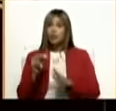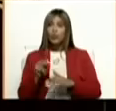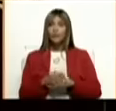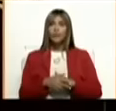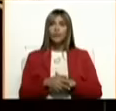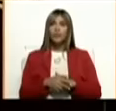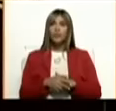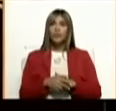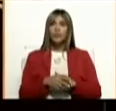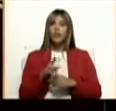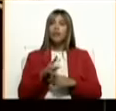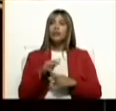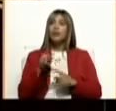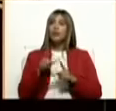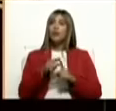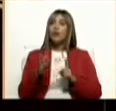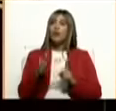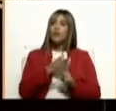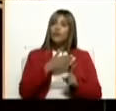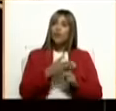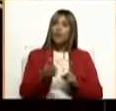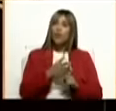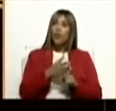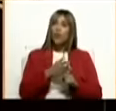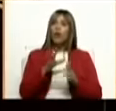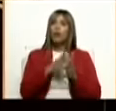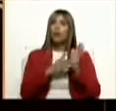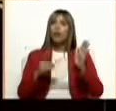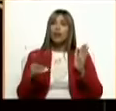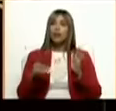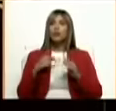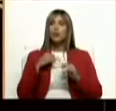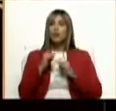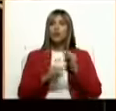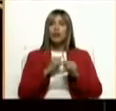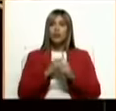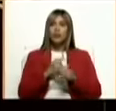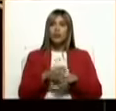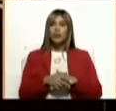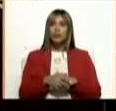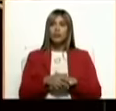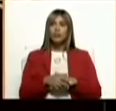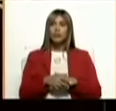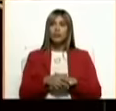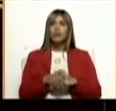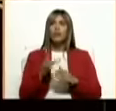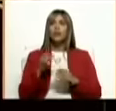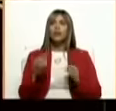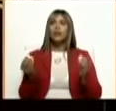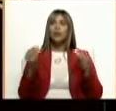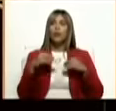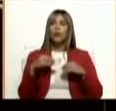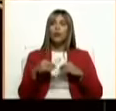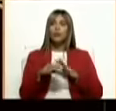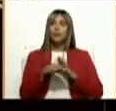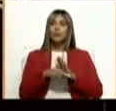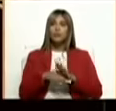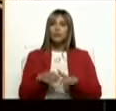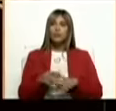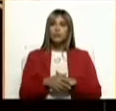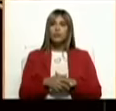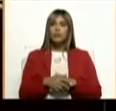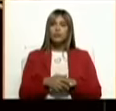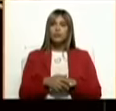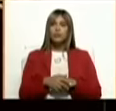actitud violatoria del derecho internacional y absolutamente violatoria del Acuerdo de Ginebra,